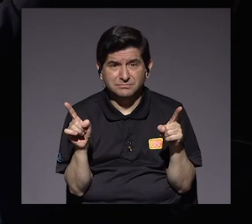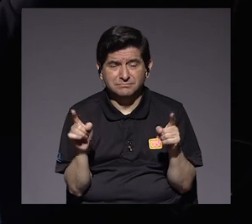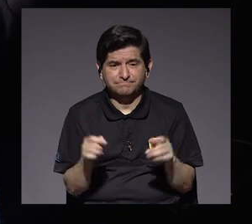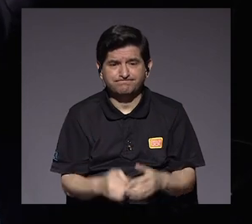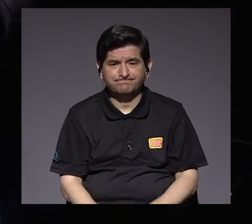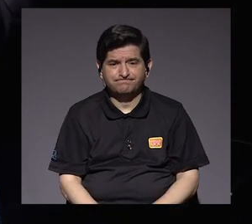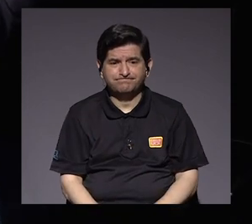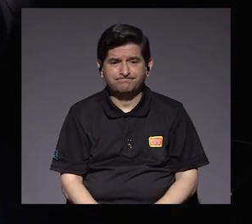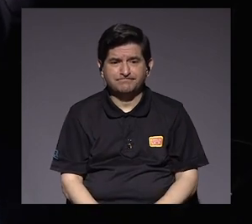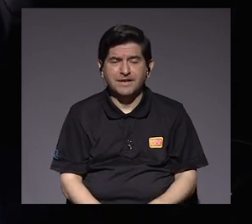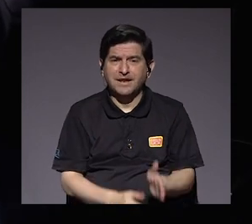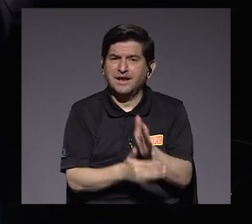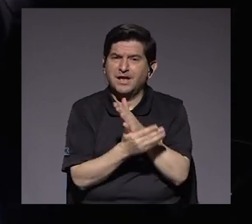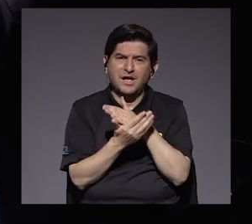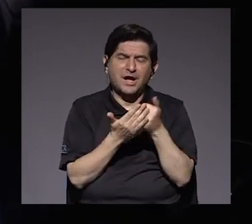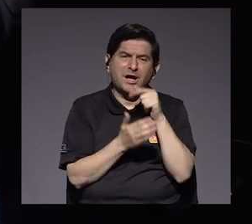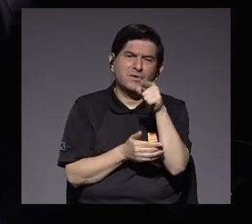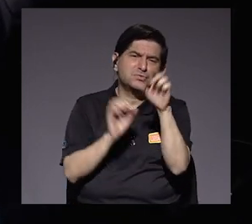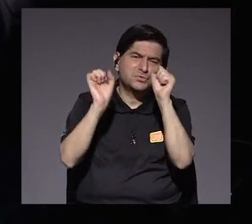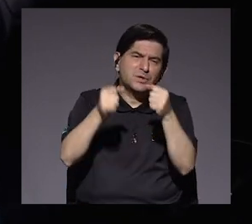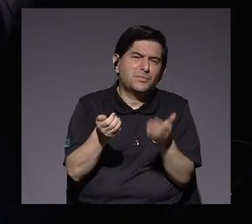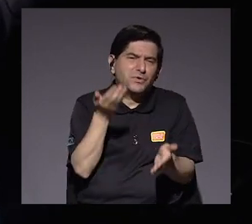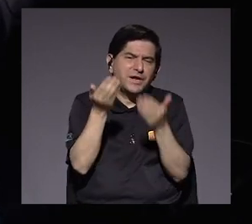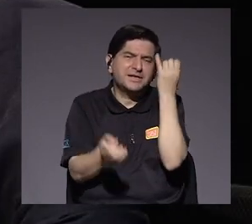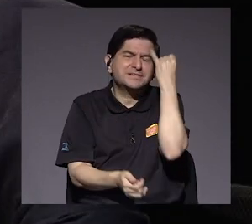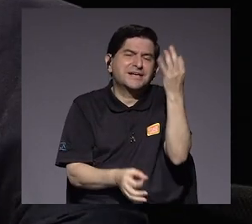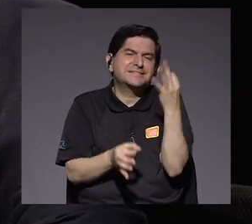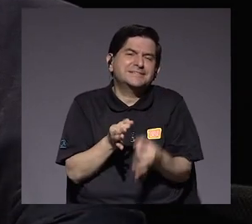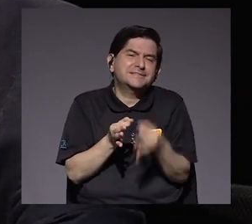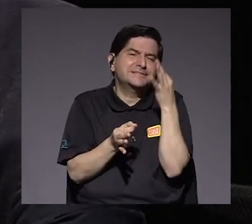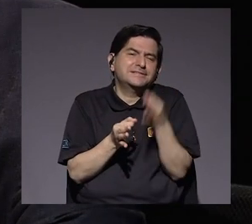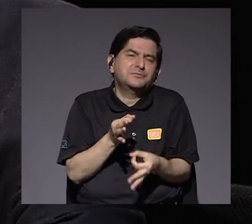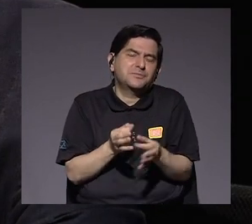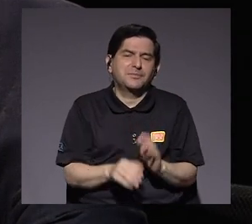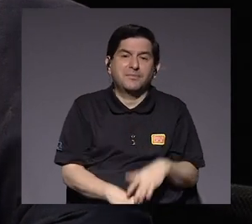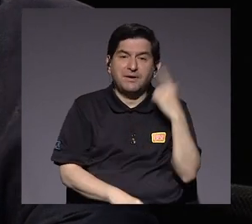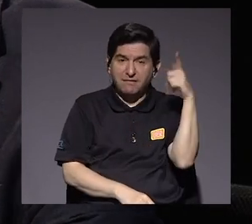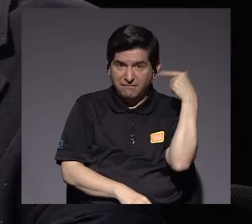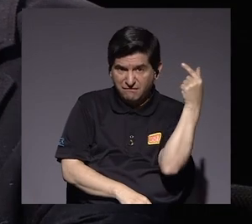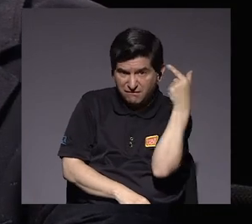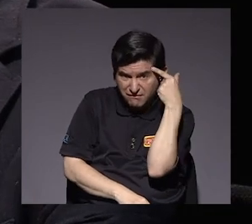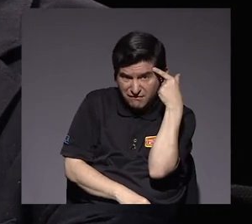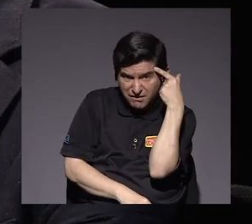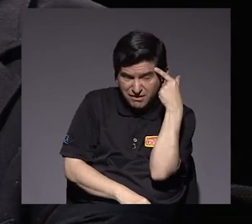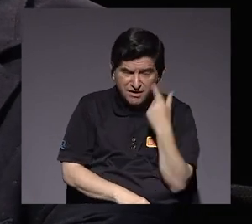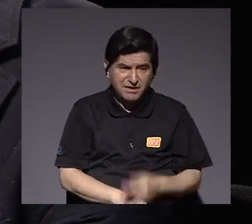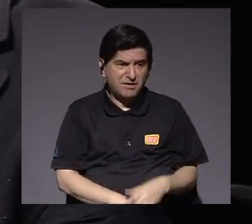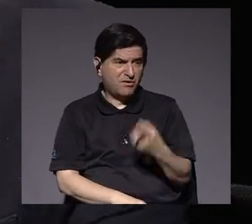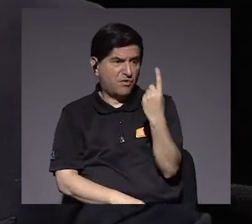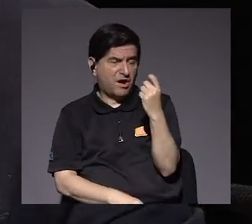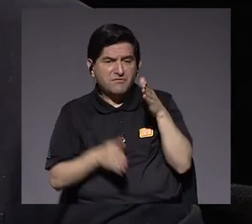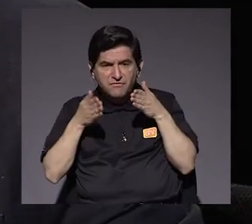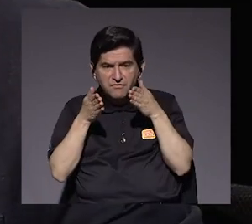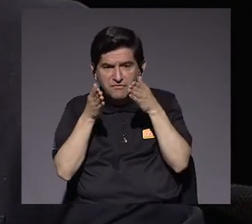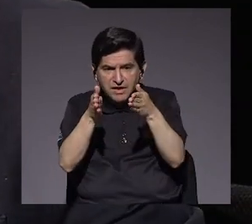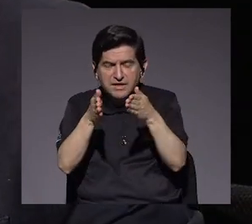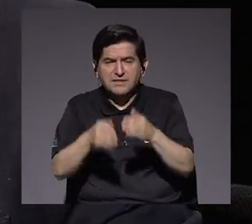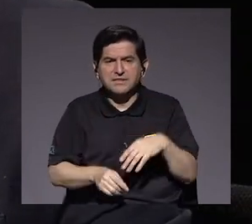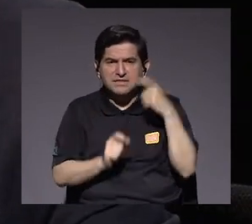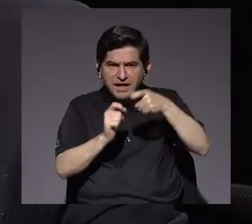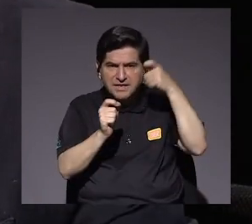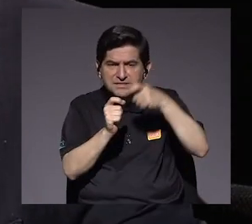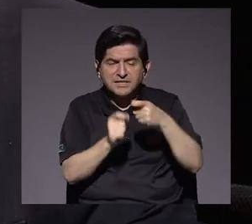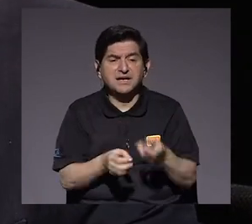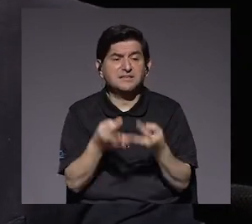ahí, digamos, a algo que vos podrías llegar a una conclusión muy sencilla es que efectivamente el gobierno, a falta de una hoja de